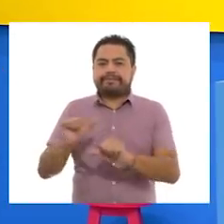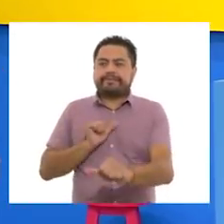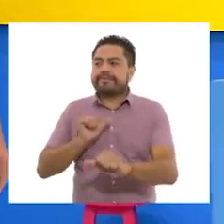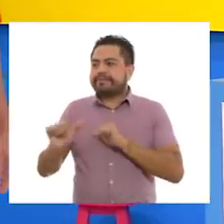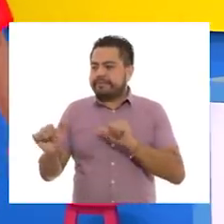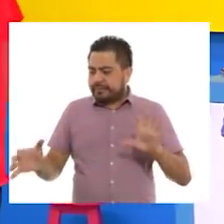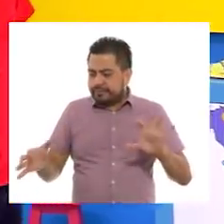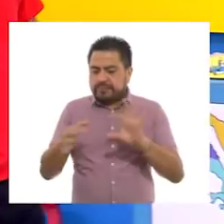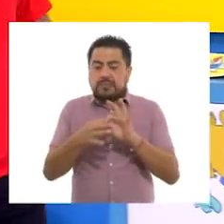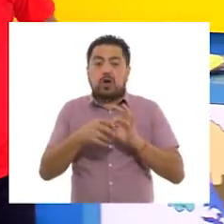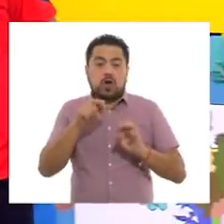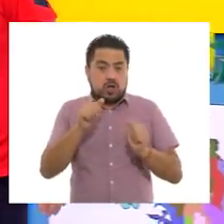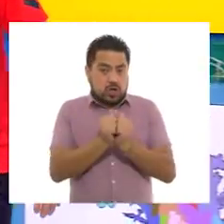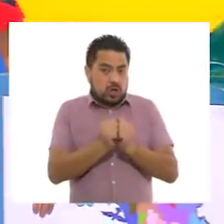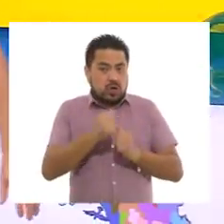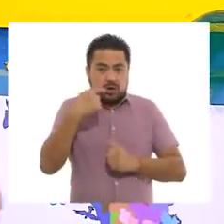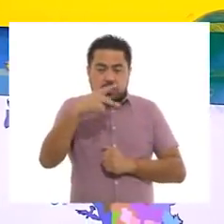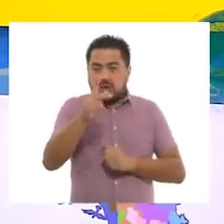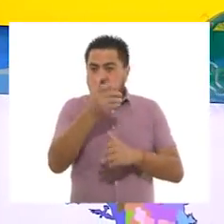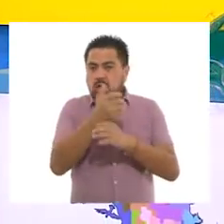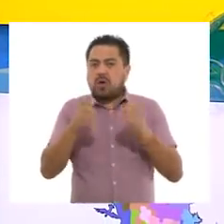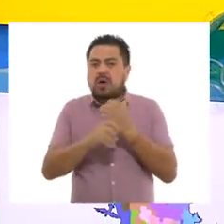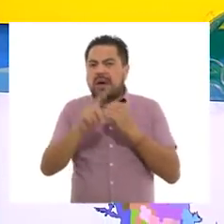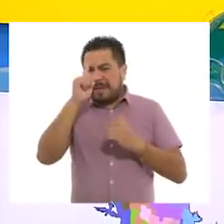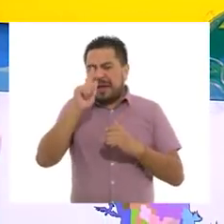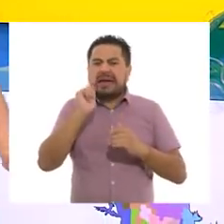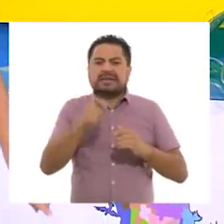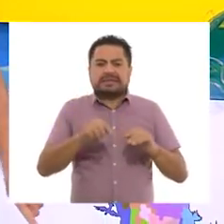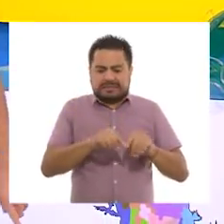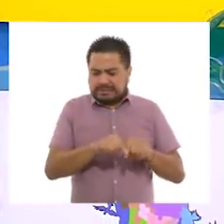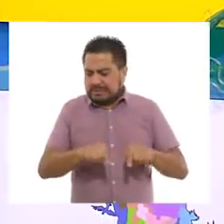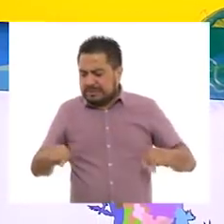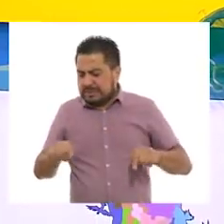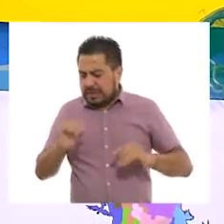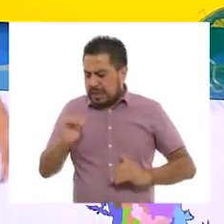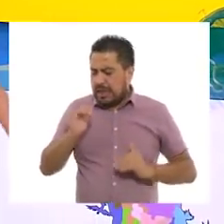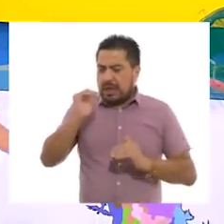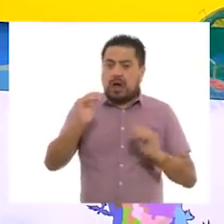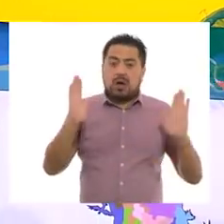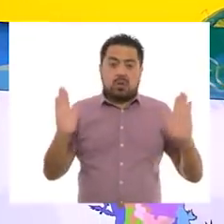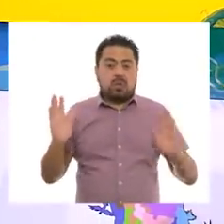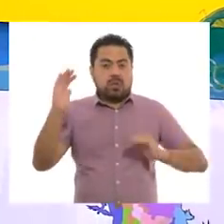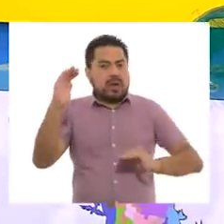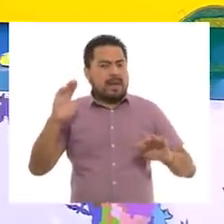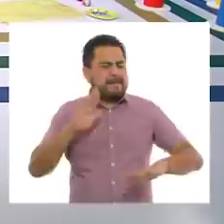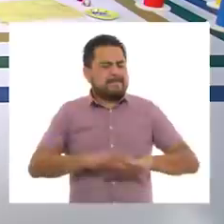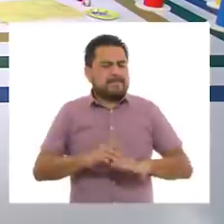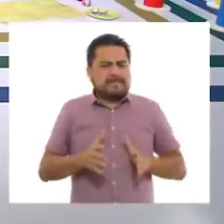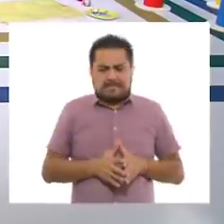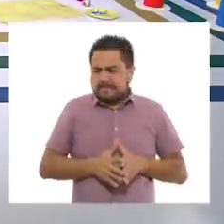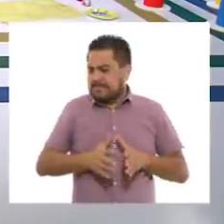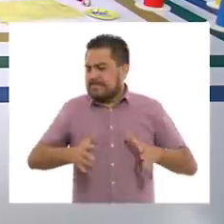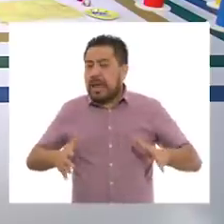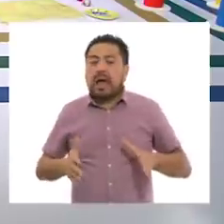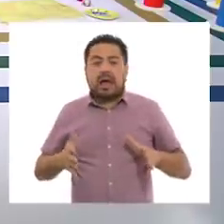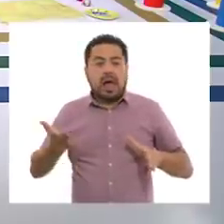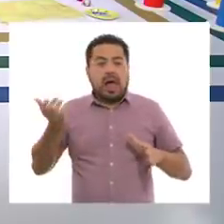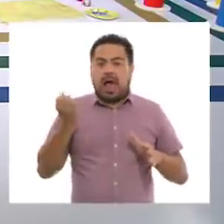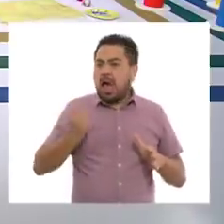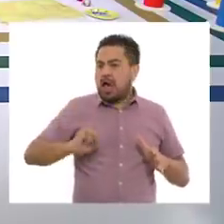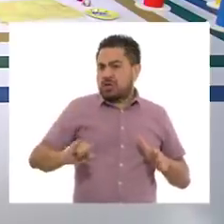Ahora, con tus objetos para marcar, delimita un cuadrado lo más grande que pueda salir. ¿Un cuadrado